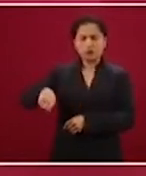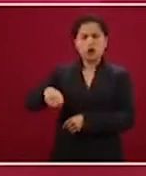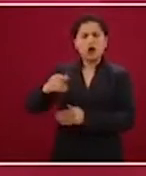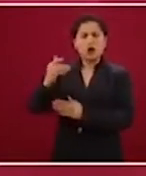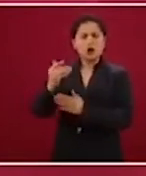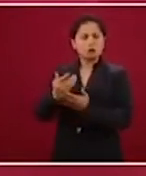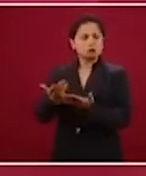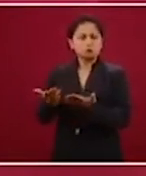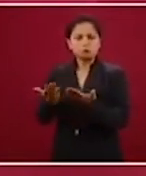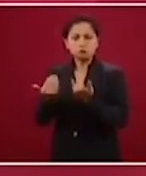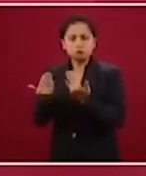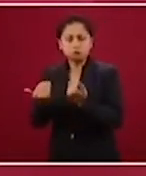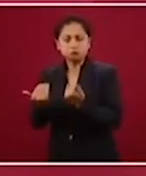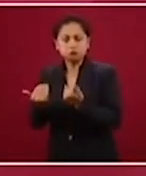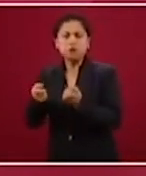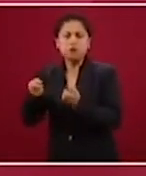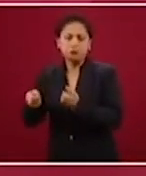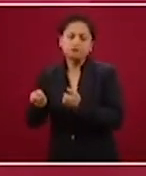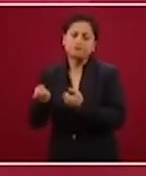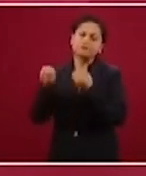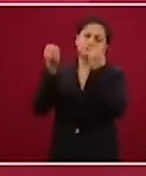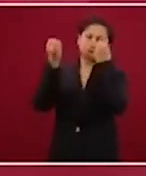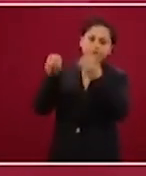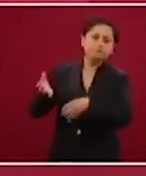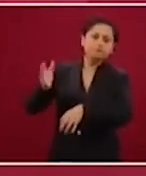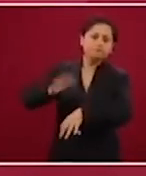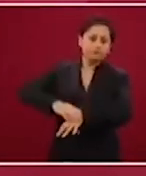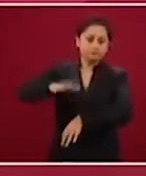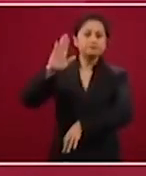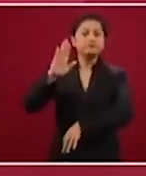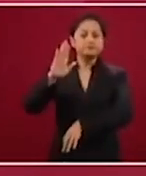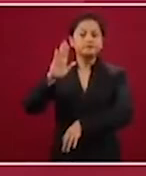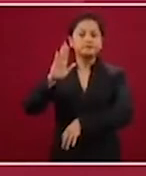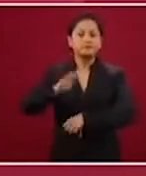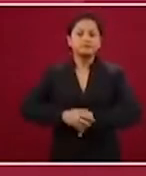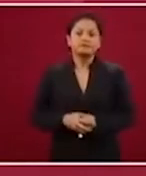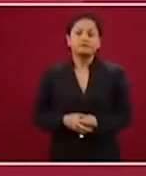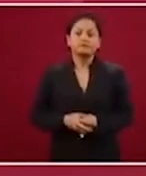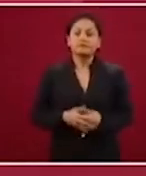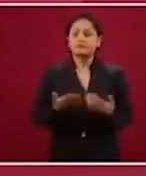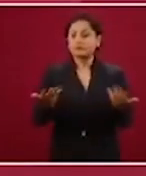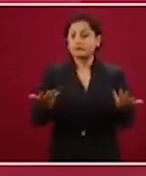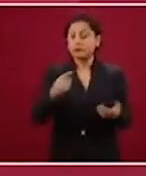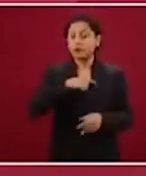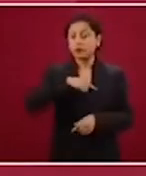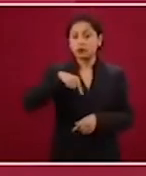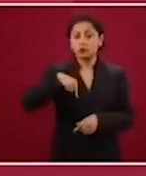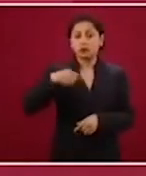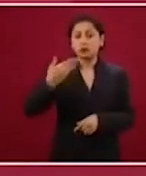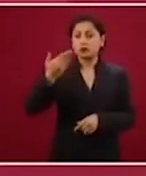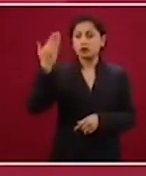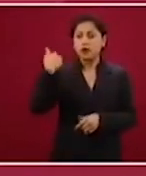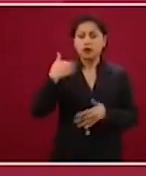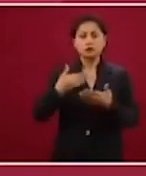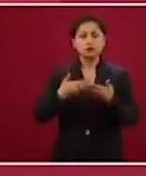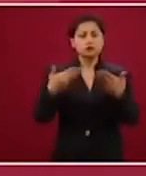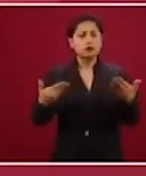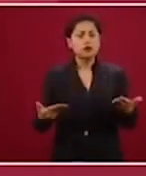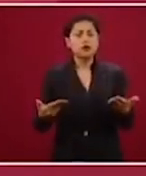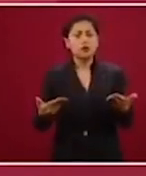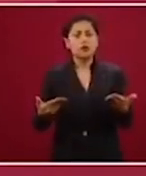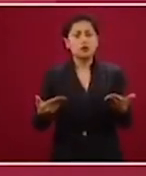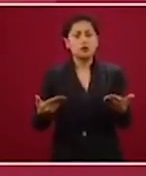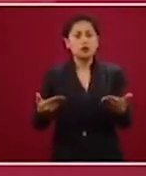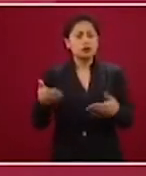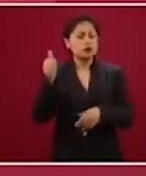nosotros siempre hemos sostenido que por el bien de todos